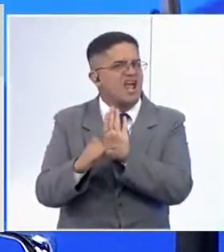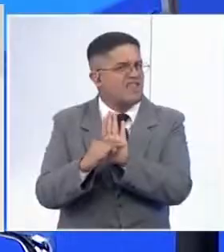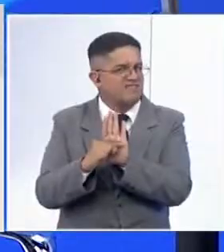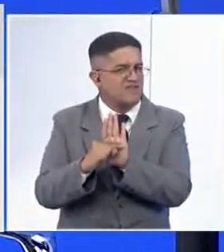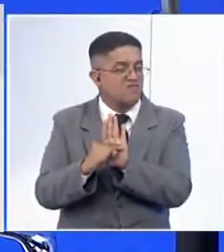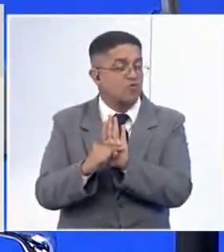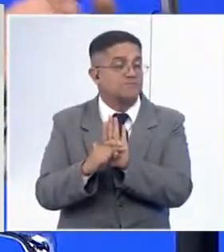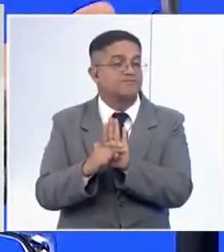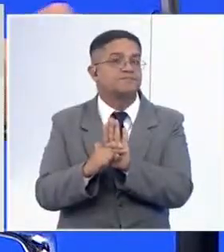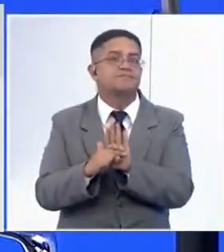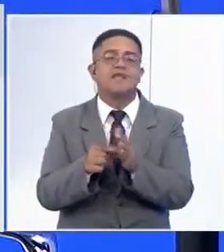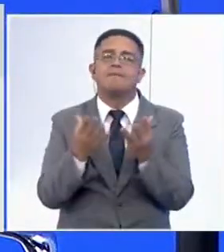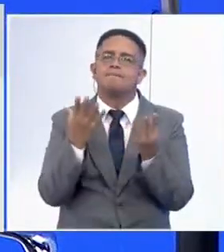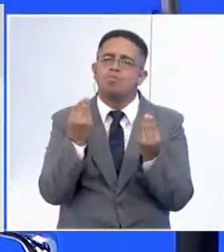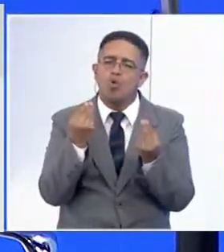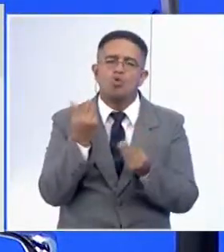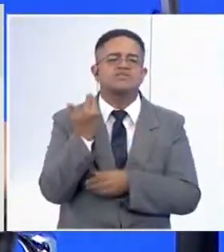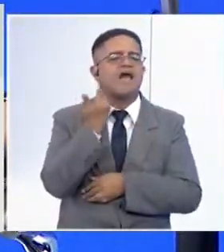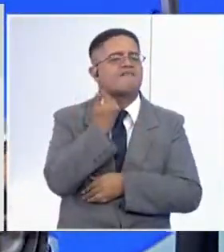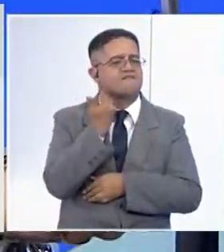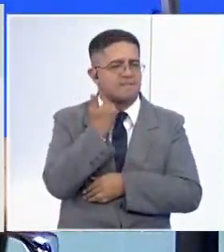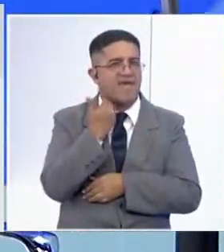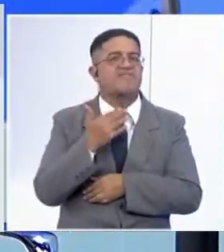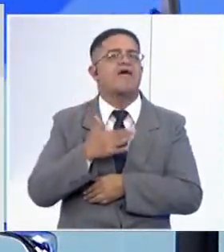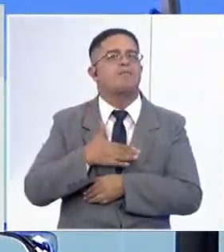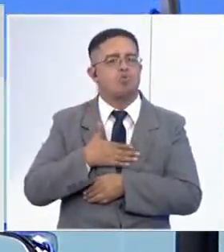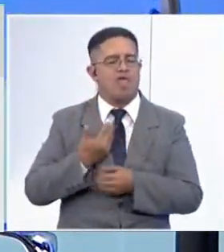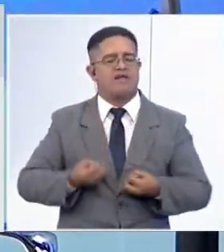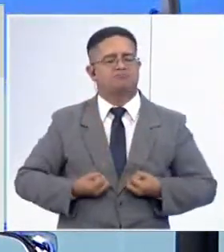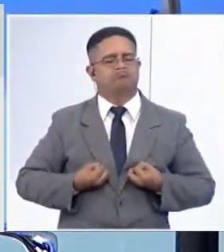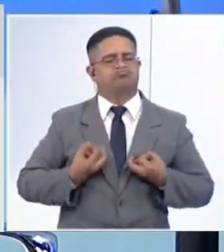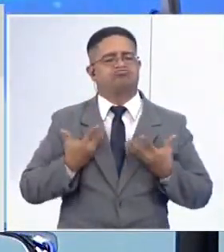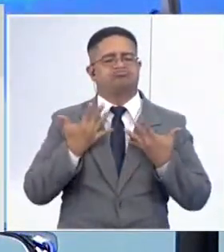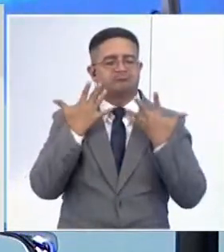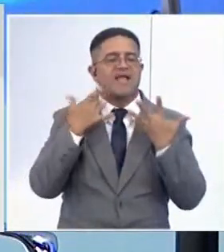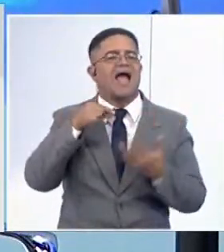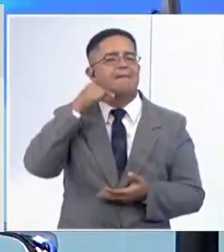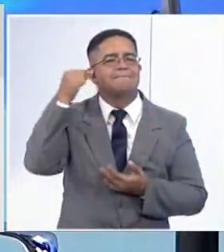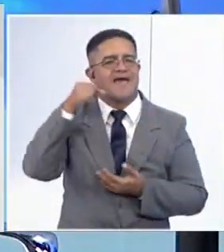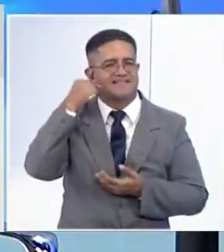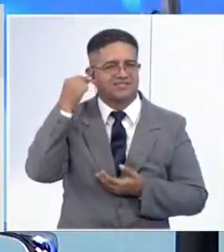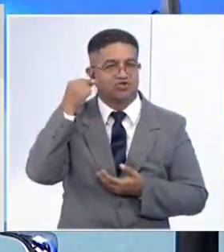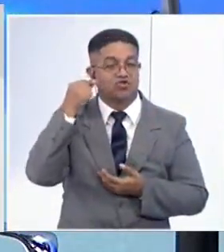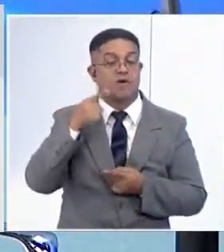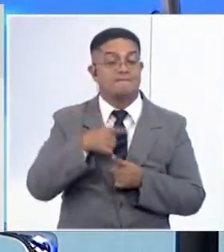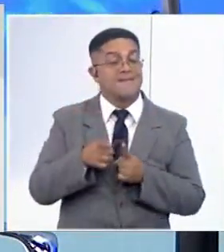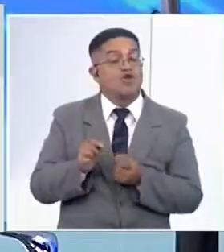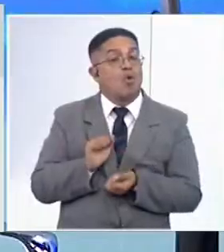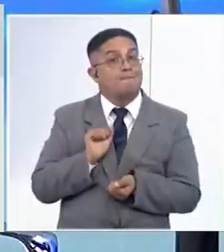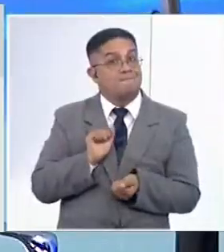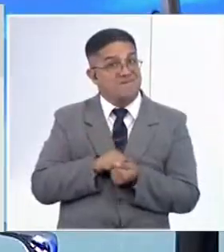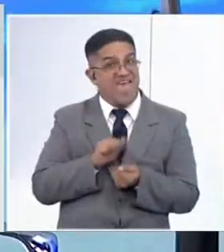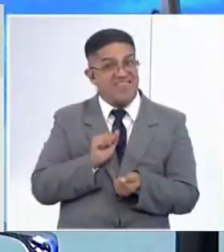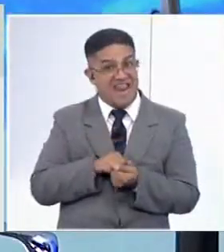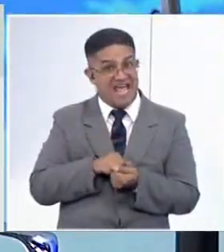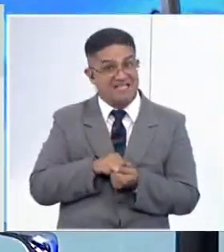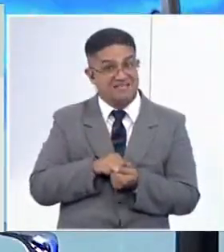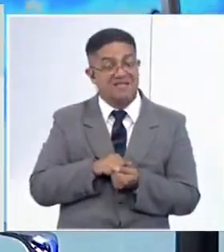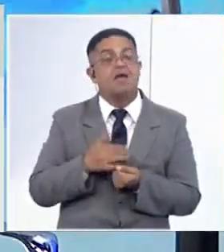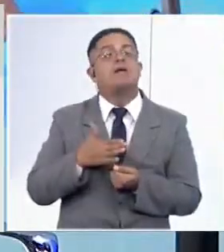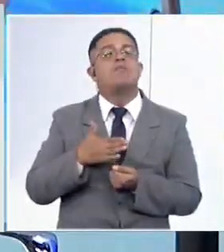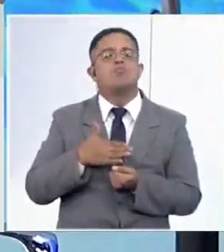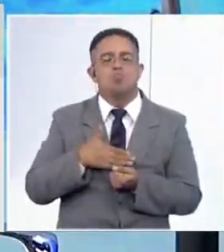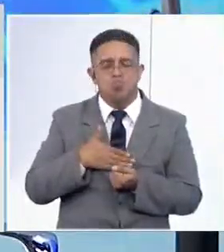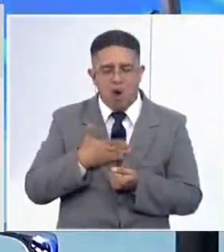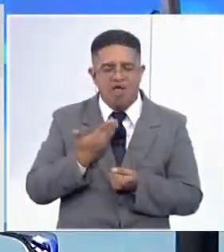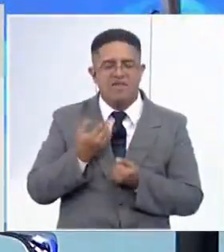hay muchas patologías a nivel del hígado que puede causar lo mismo, pero evidentemente el cálculo puede causar ictericia